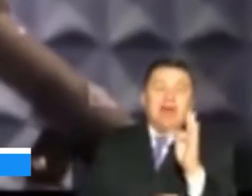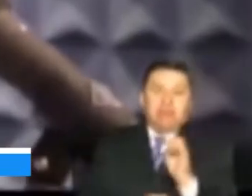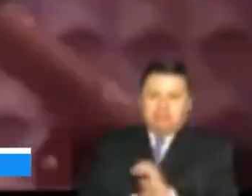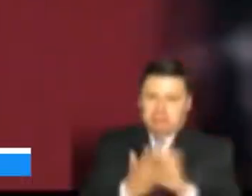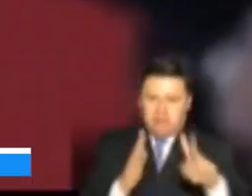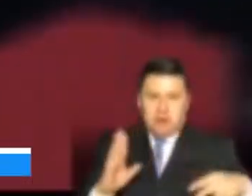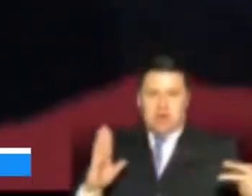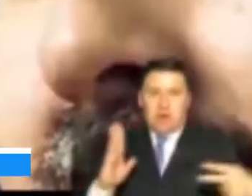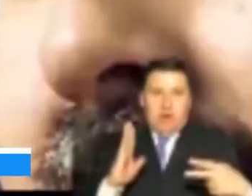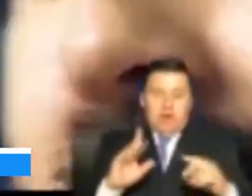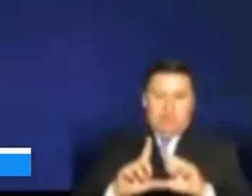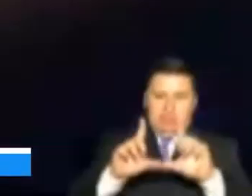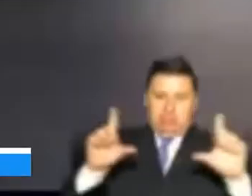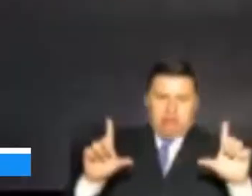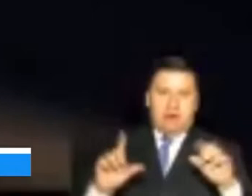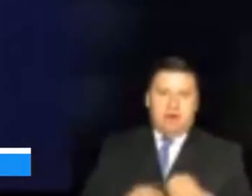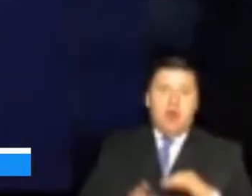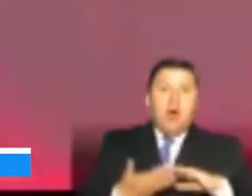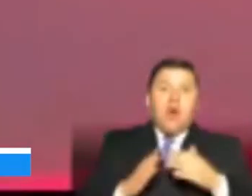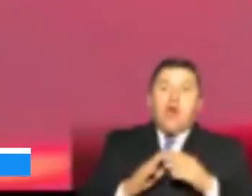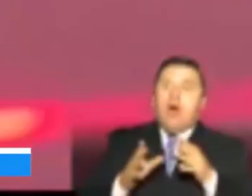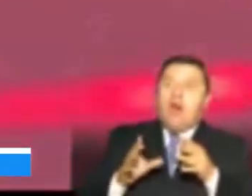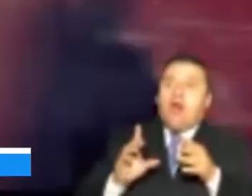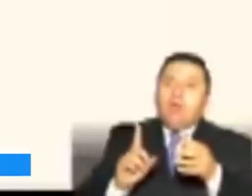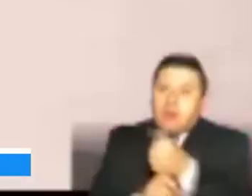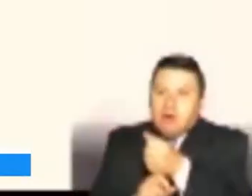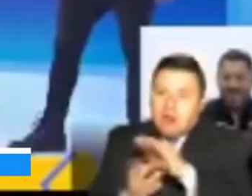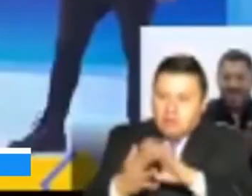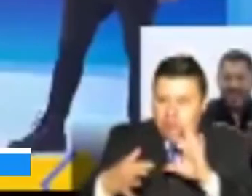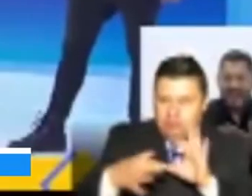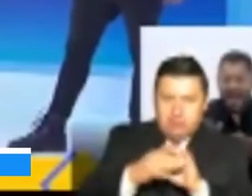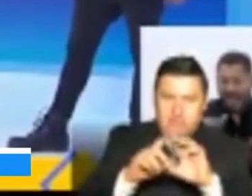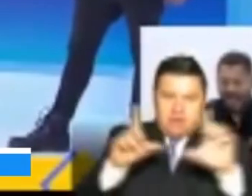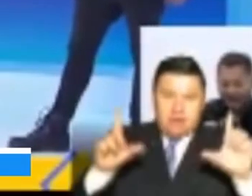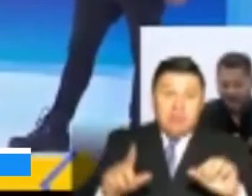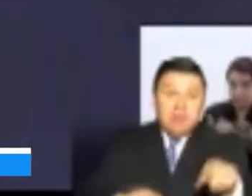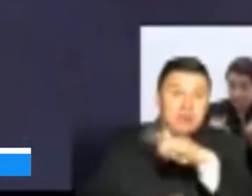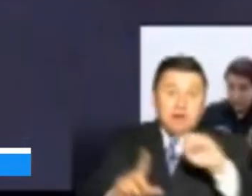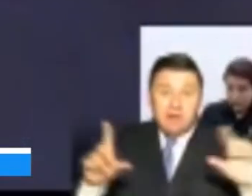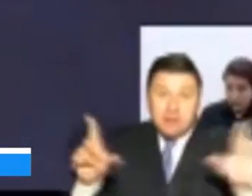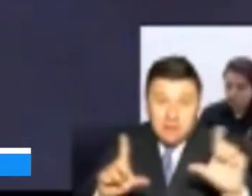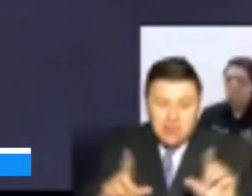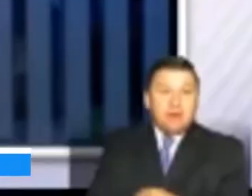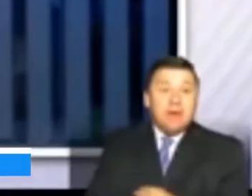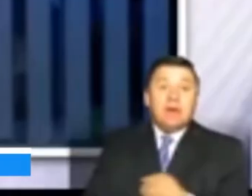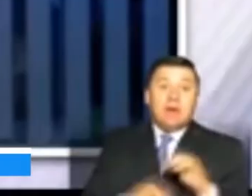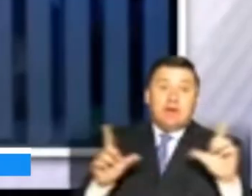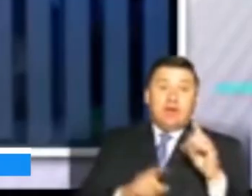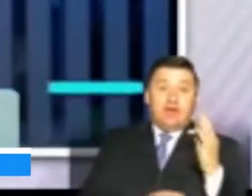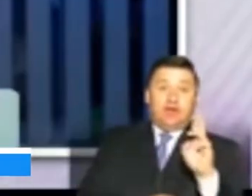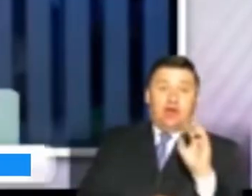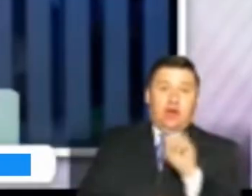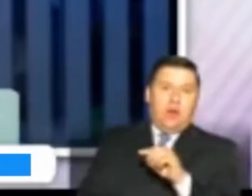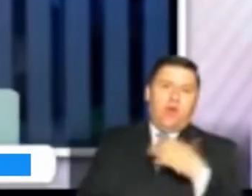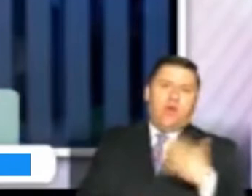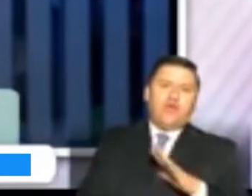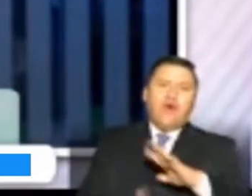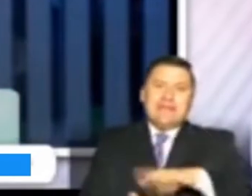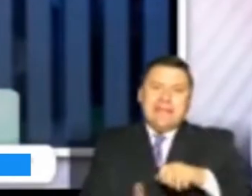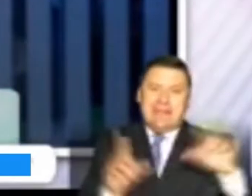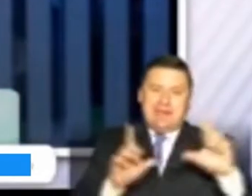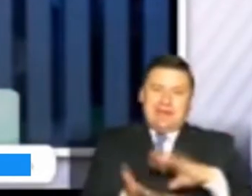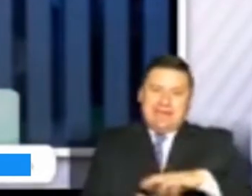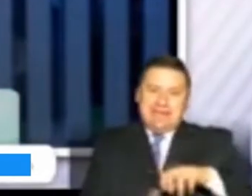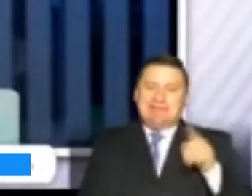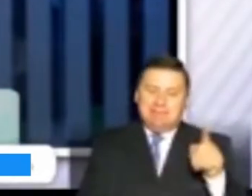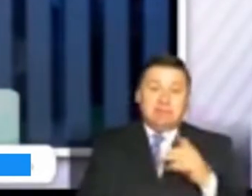especial transmitiendo contenidos educativos para los estudiantes en esta emergencia sanitaria. El canal del Gran Santander se